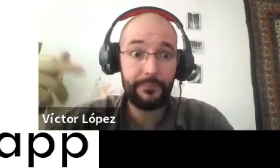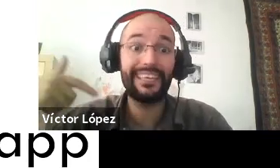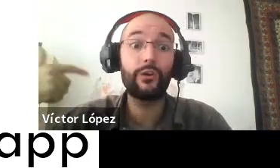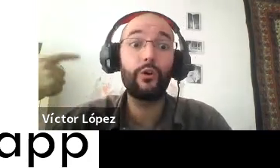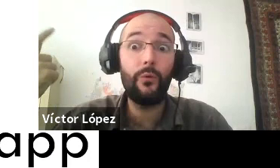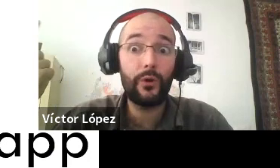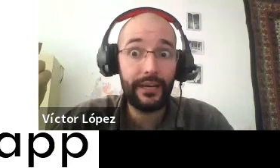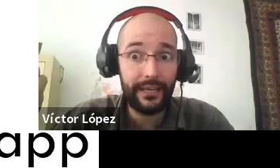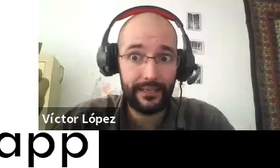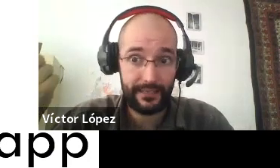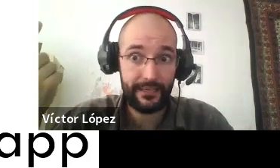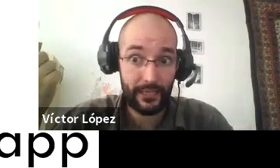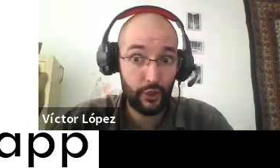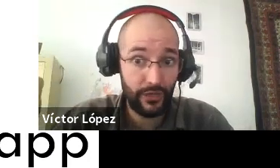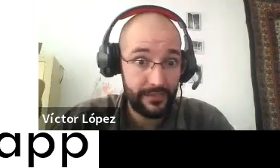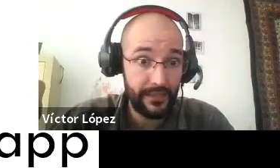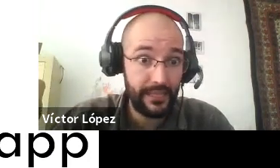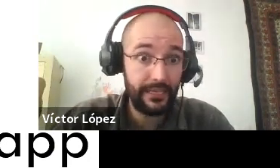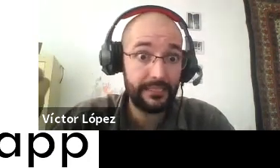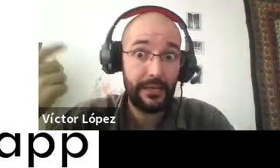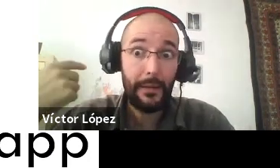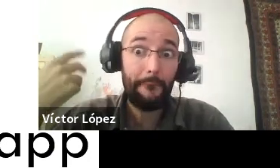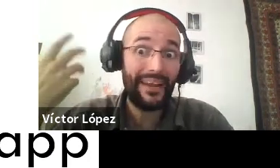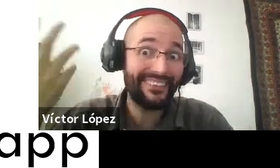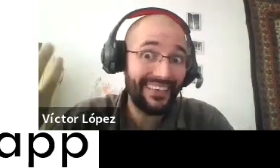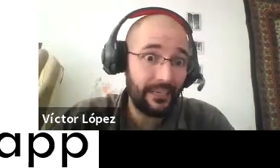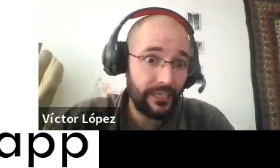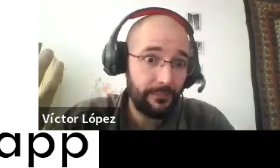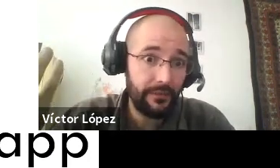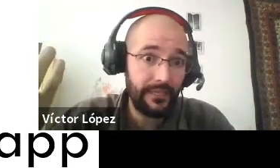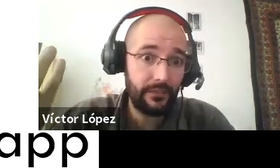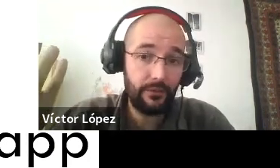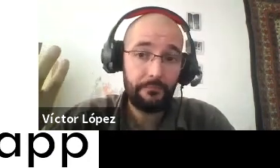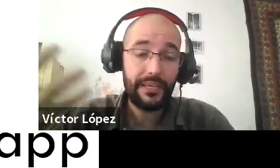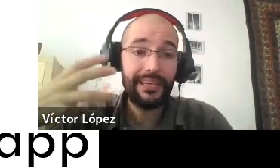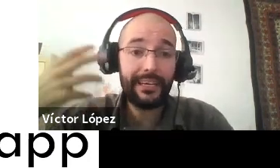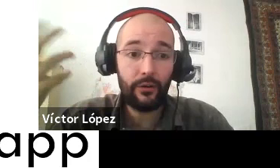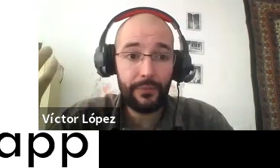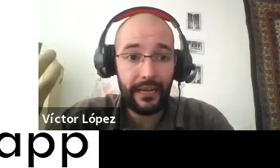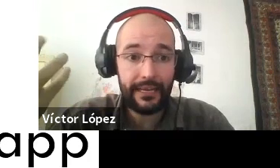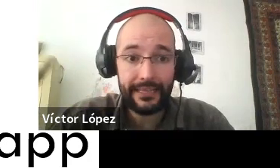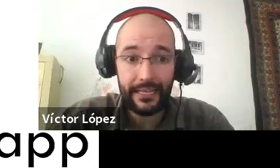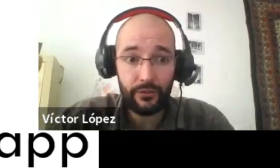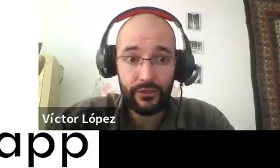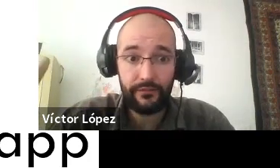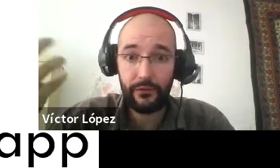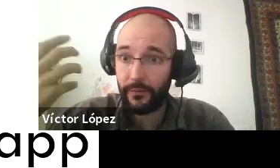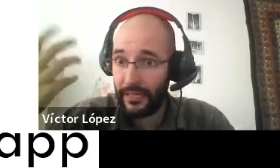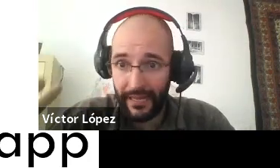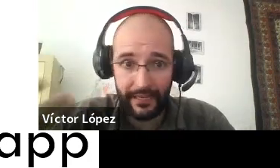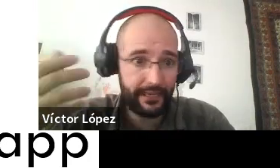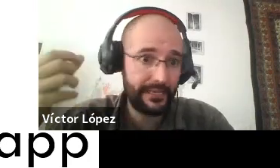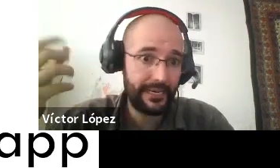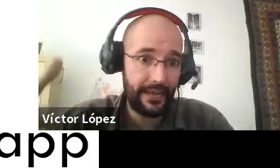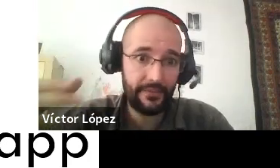la app y cómo cree que son las medidas, plantean un experimento y recopilan datos en forma